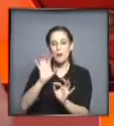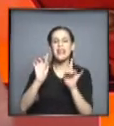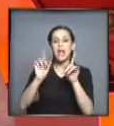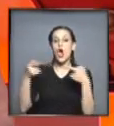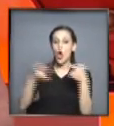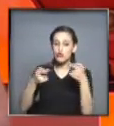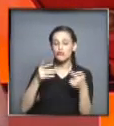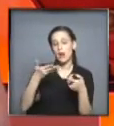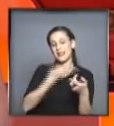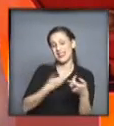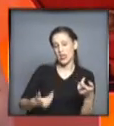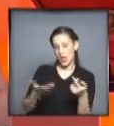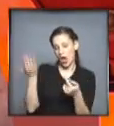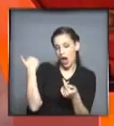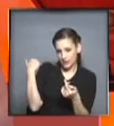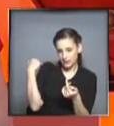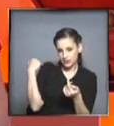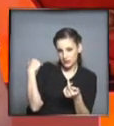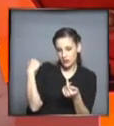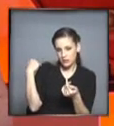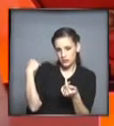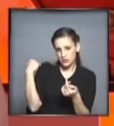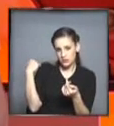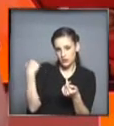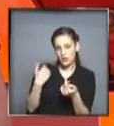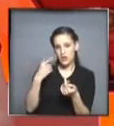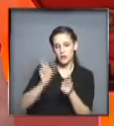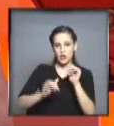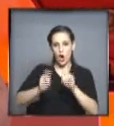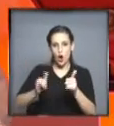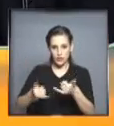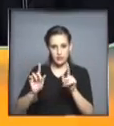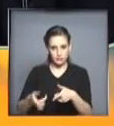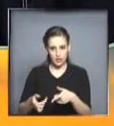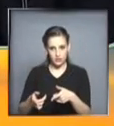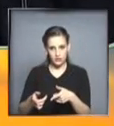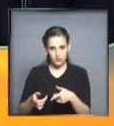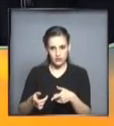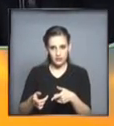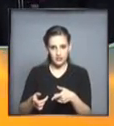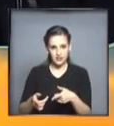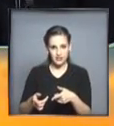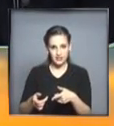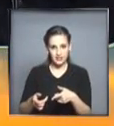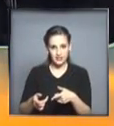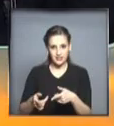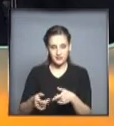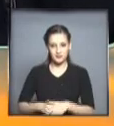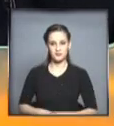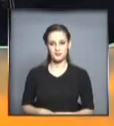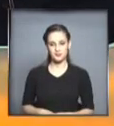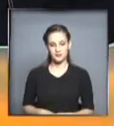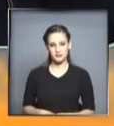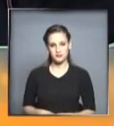también participaron de las juventudes hitlerianas y de las restauraciones juveniles de Franco. Seguimos con Adolf. No, te estoy hablando, estoy mostrando